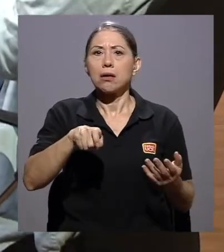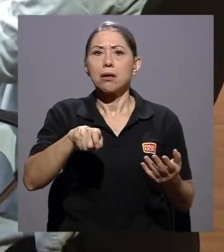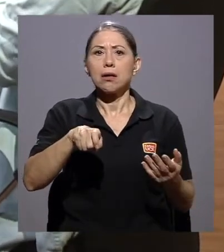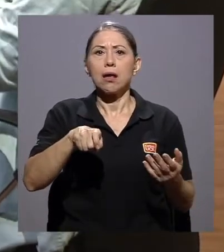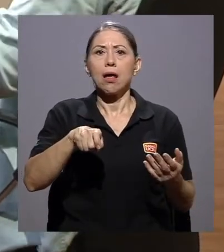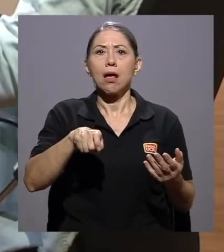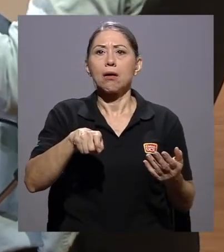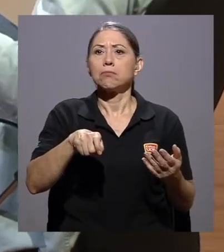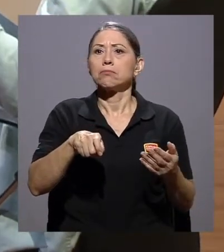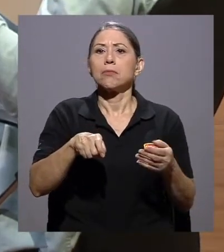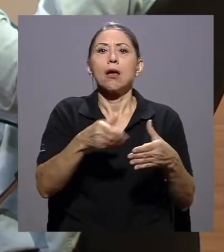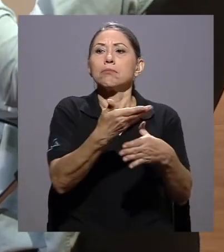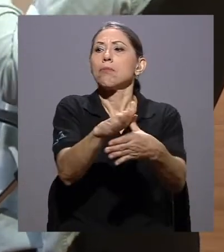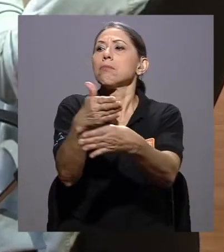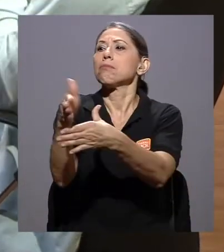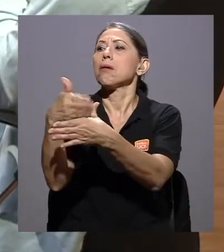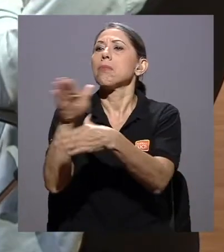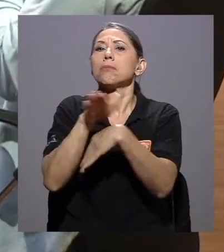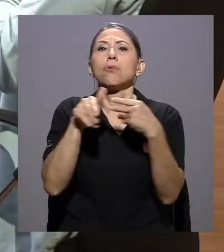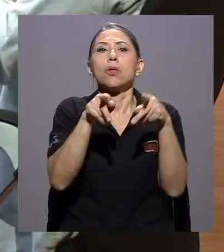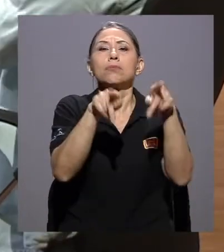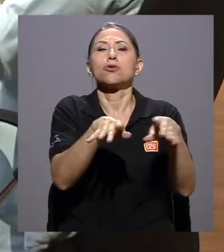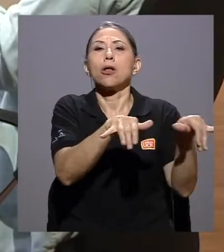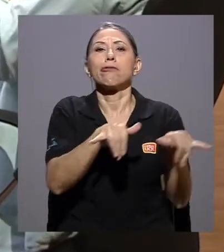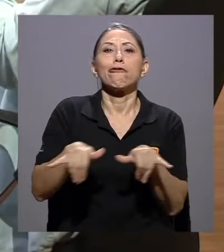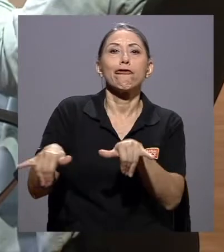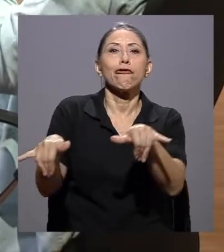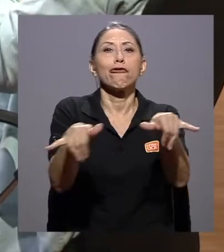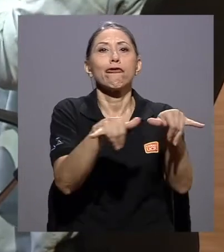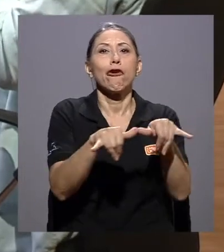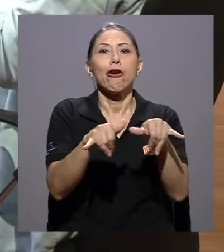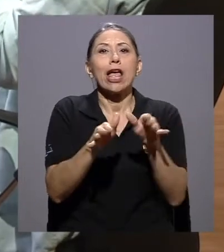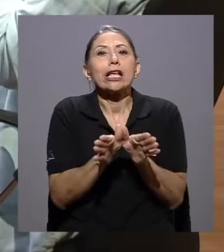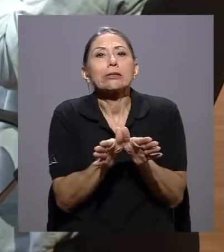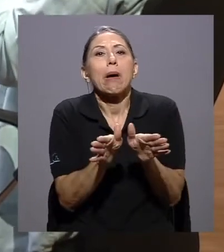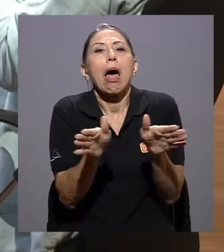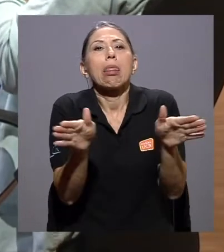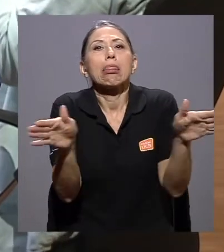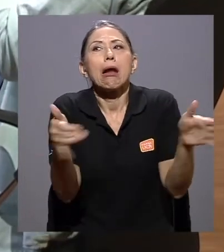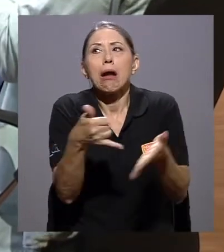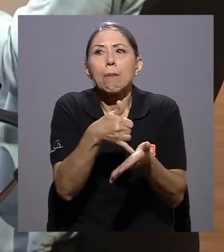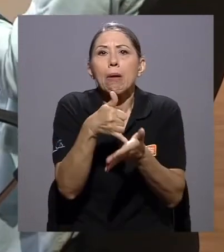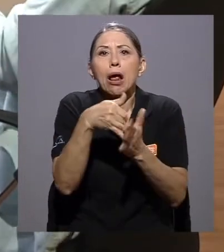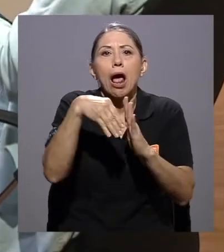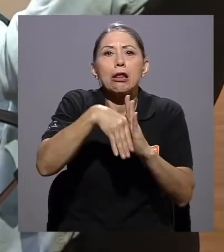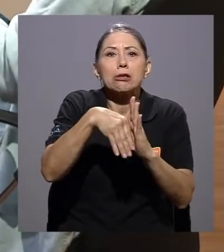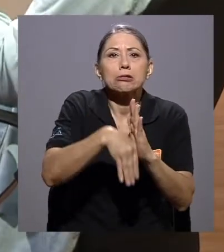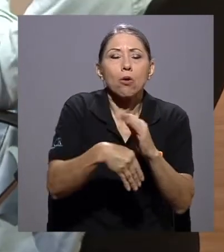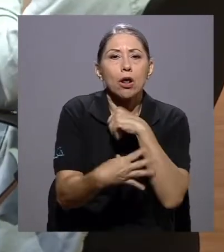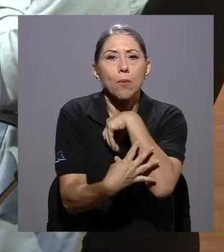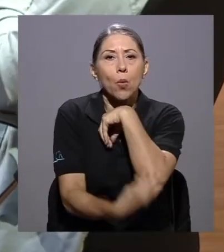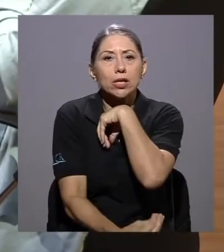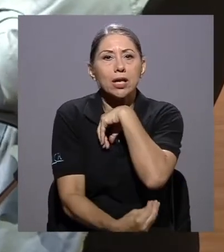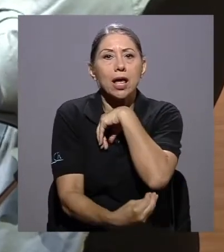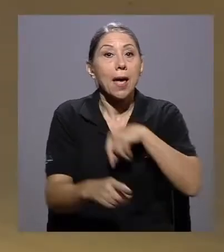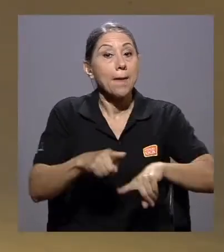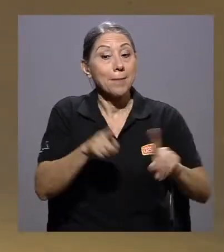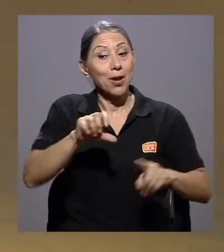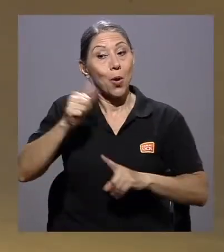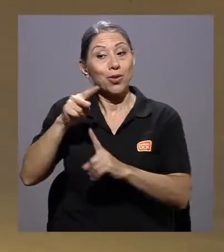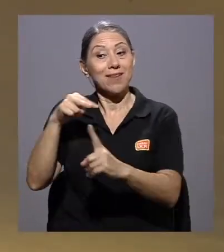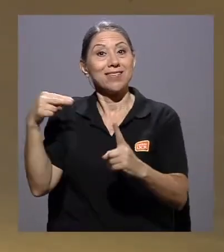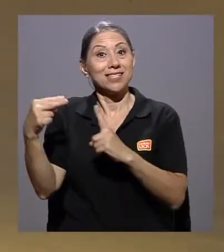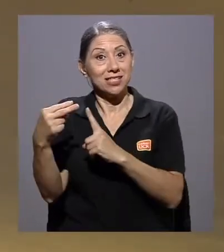precarización, expandir el empobrecimiento, y hay otra visión, una visión que es precisamente la que soporta la actual situación, que ha